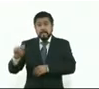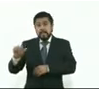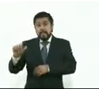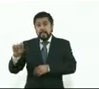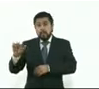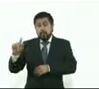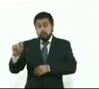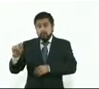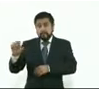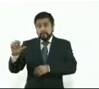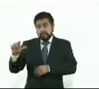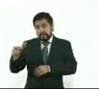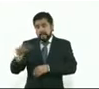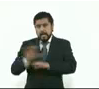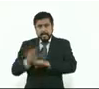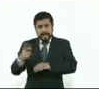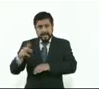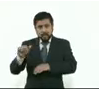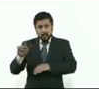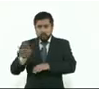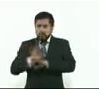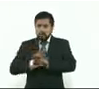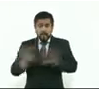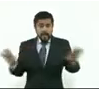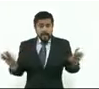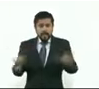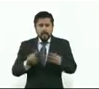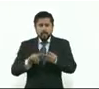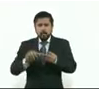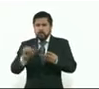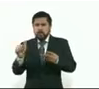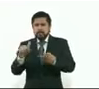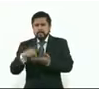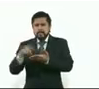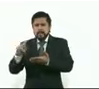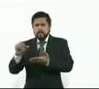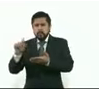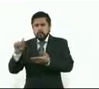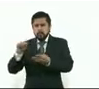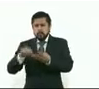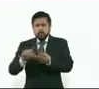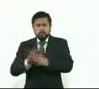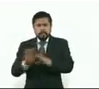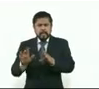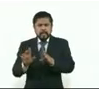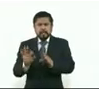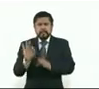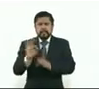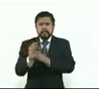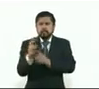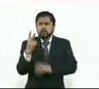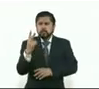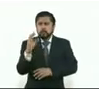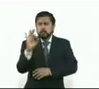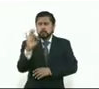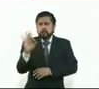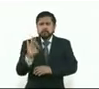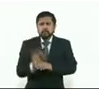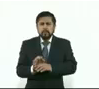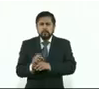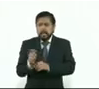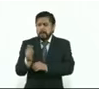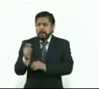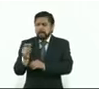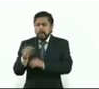de Caltongo están, yo creo que con un 2%, que es lo que queda en los puestos